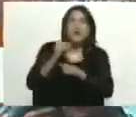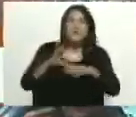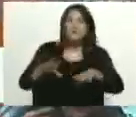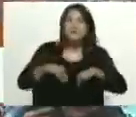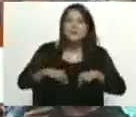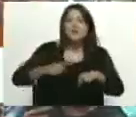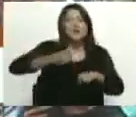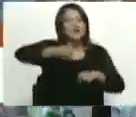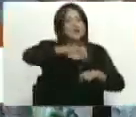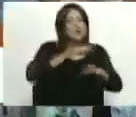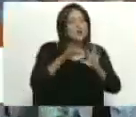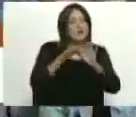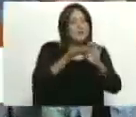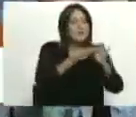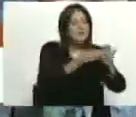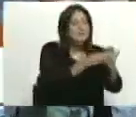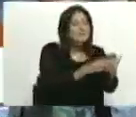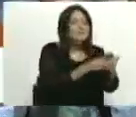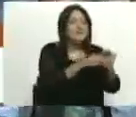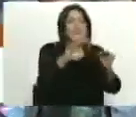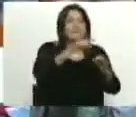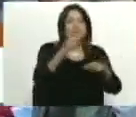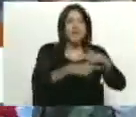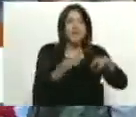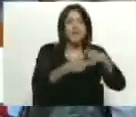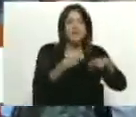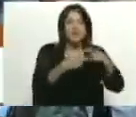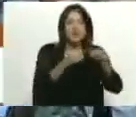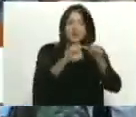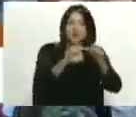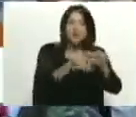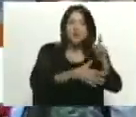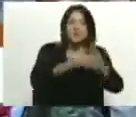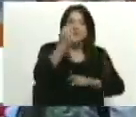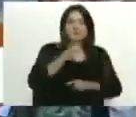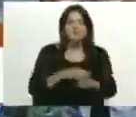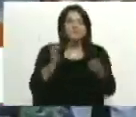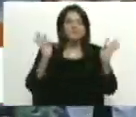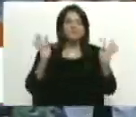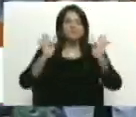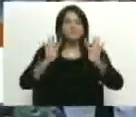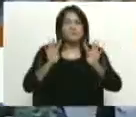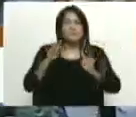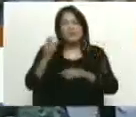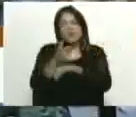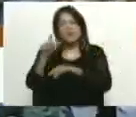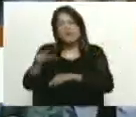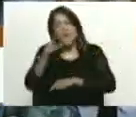revolucionarias cada día debe estar más consolidada. Hermanos y hermanos, querido compañero gobernador,